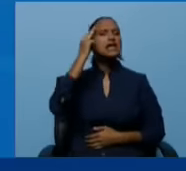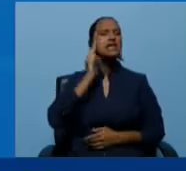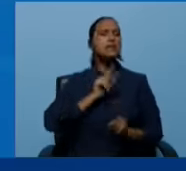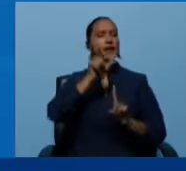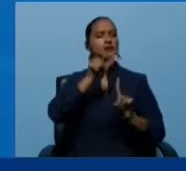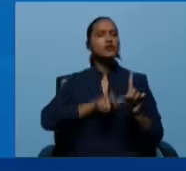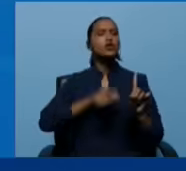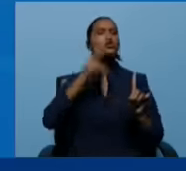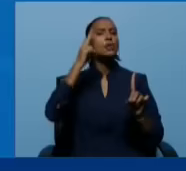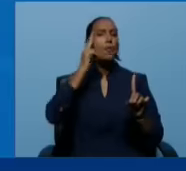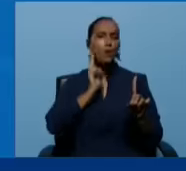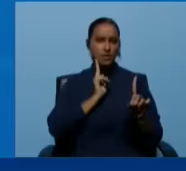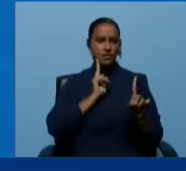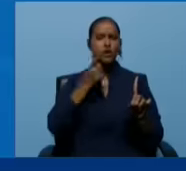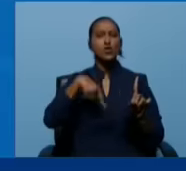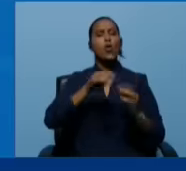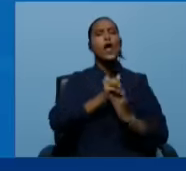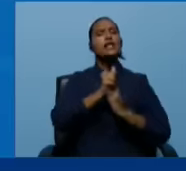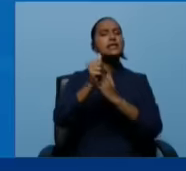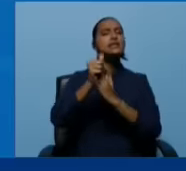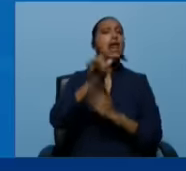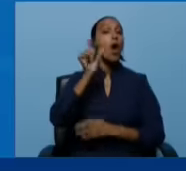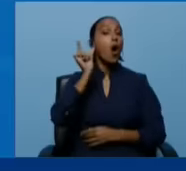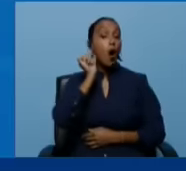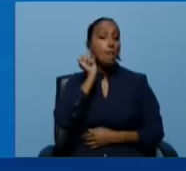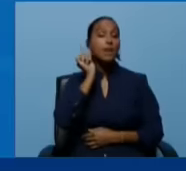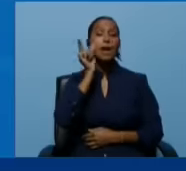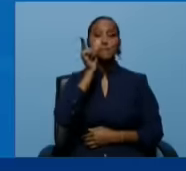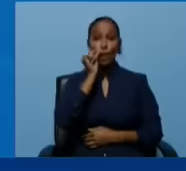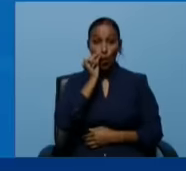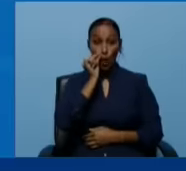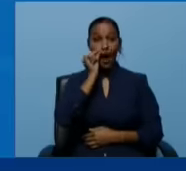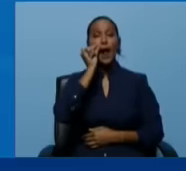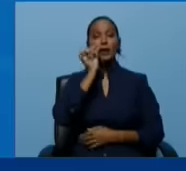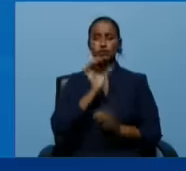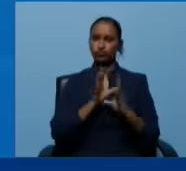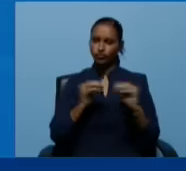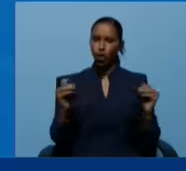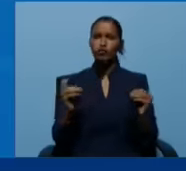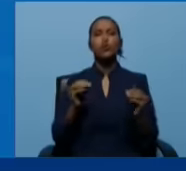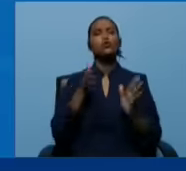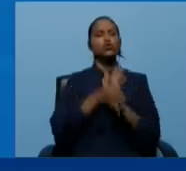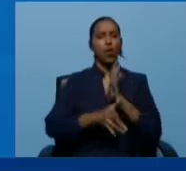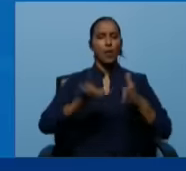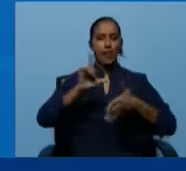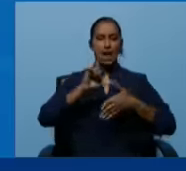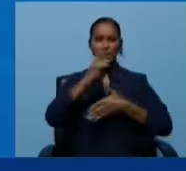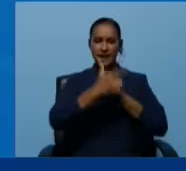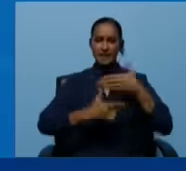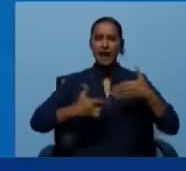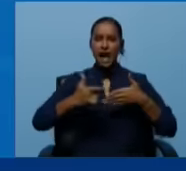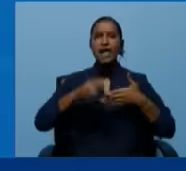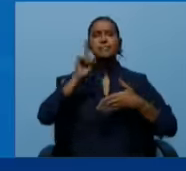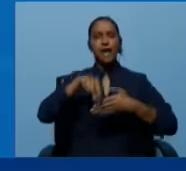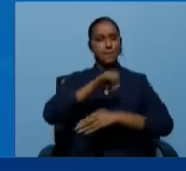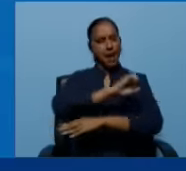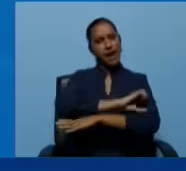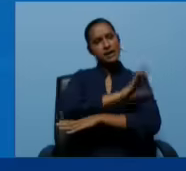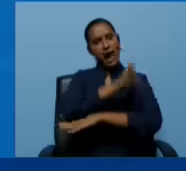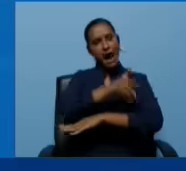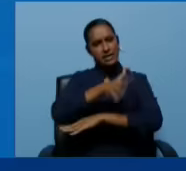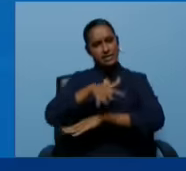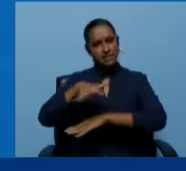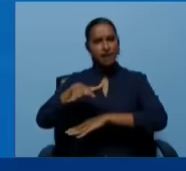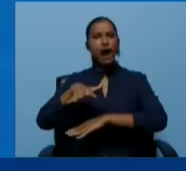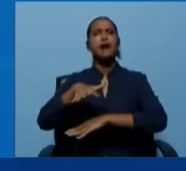los héroes y heroínas de las gestas independentistas de América Latina y el Caribe, y materializado